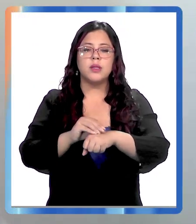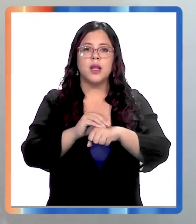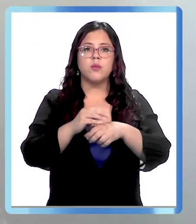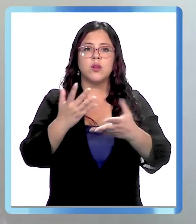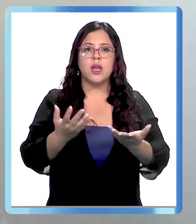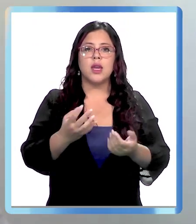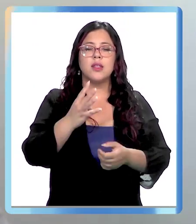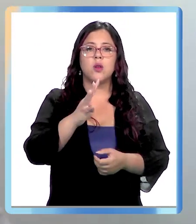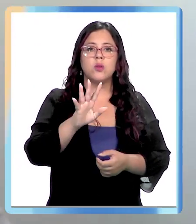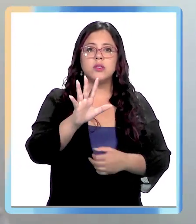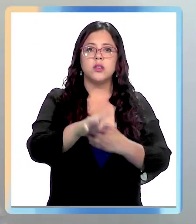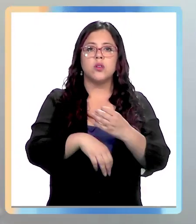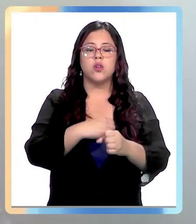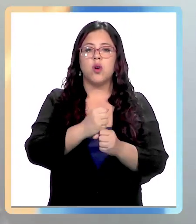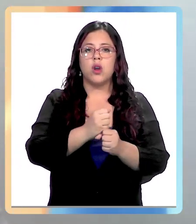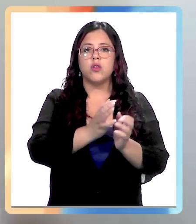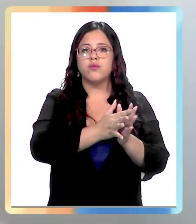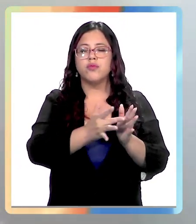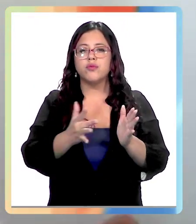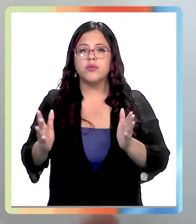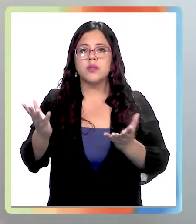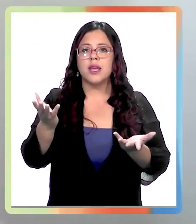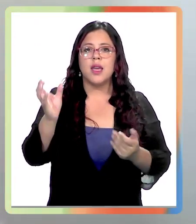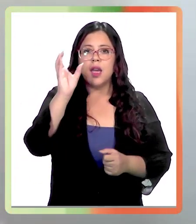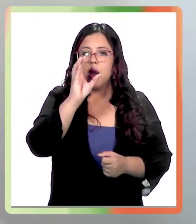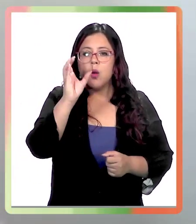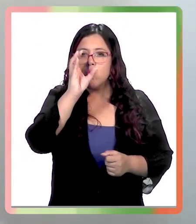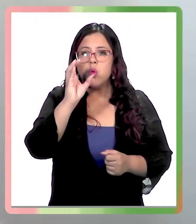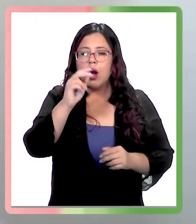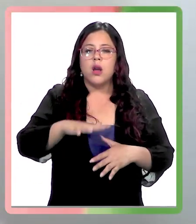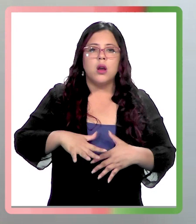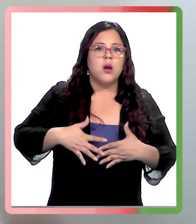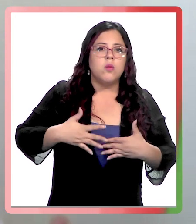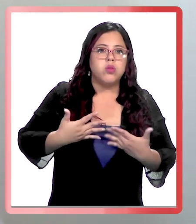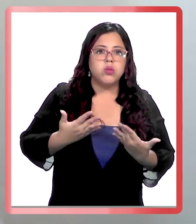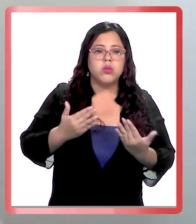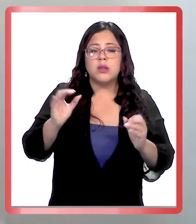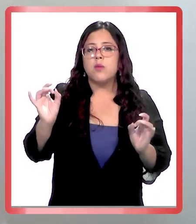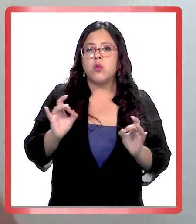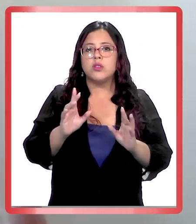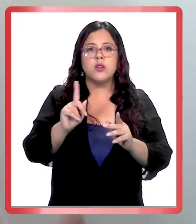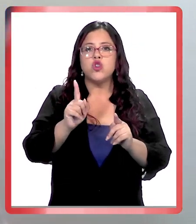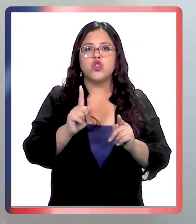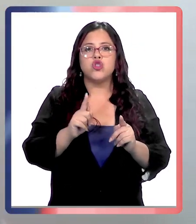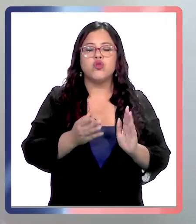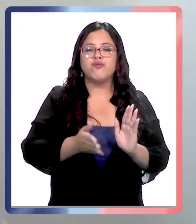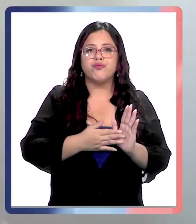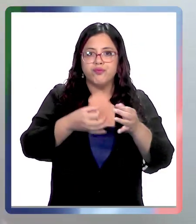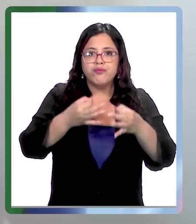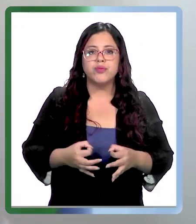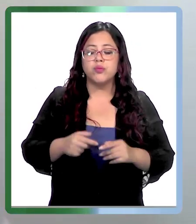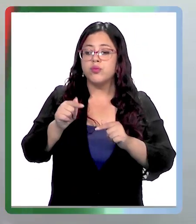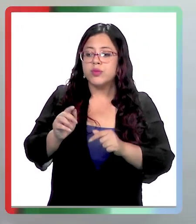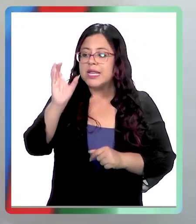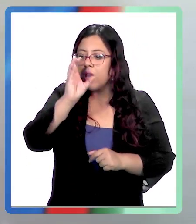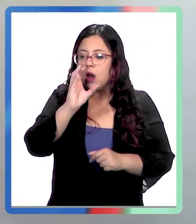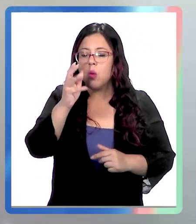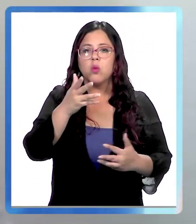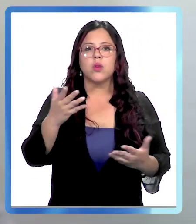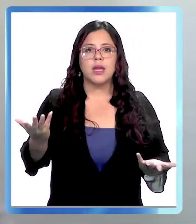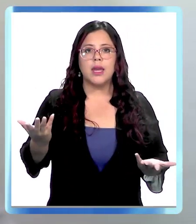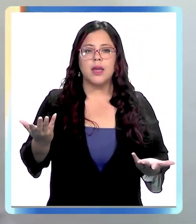un riesgo aumentado, es aquellos pacientes en los cuales nosotros podemos hacer vigilancia o pesquisa de cáncer